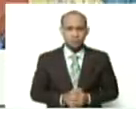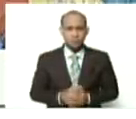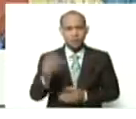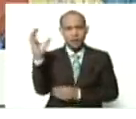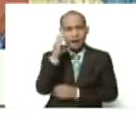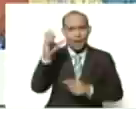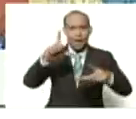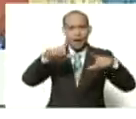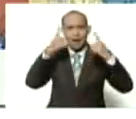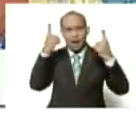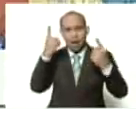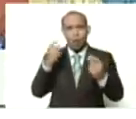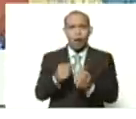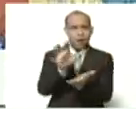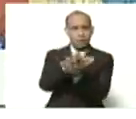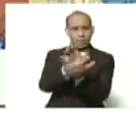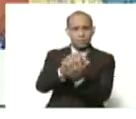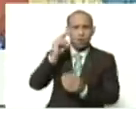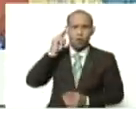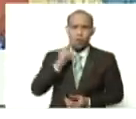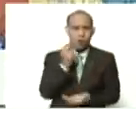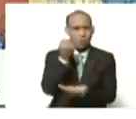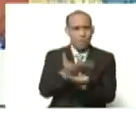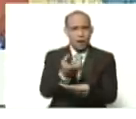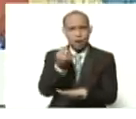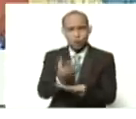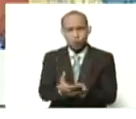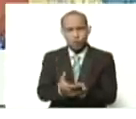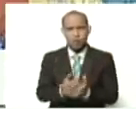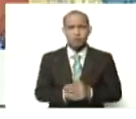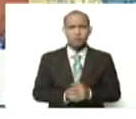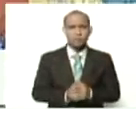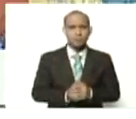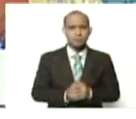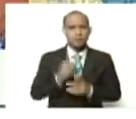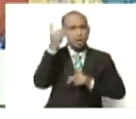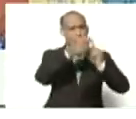Caracas, La Guaira, Nueva Esparta, Bolívar, Monagas y Amazonas.